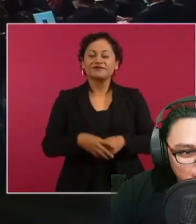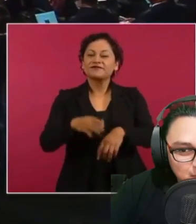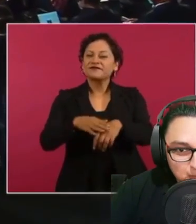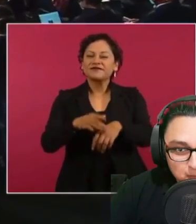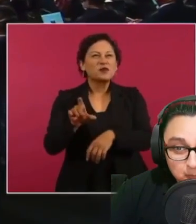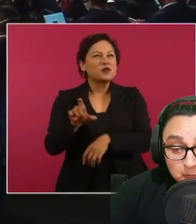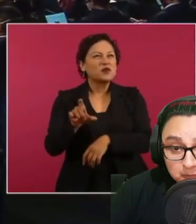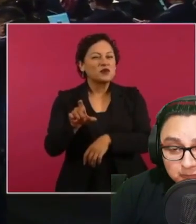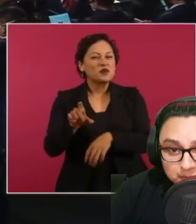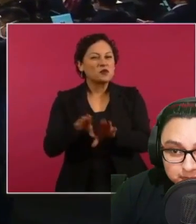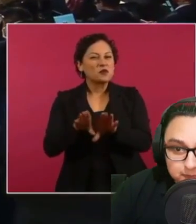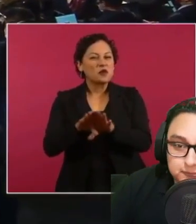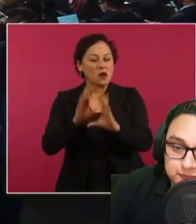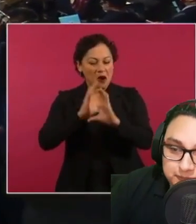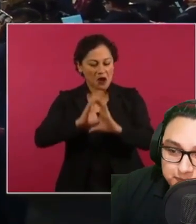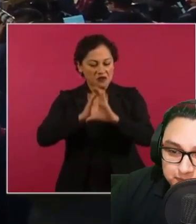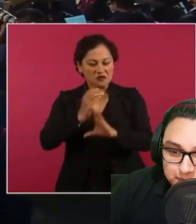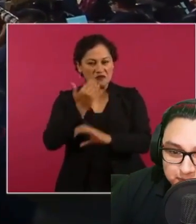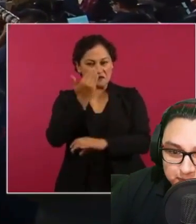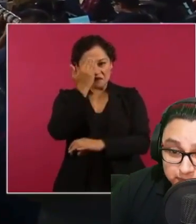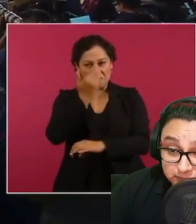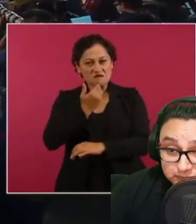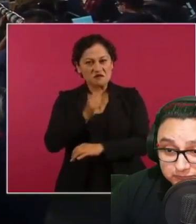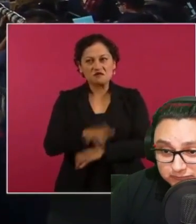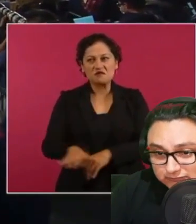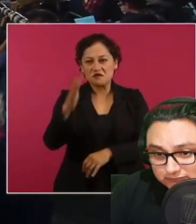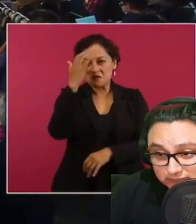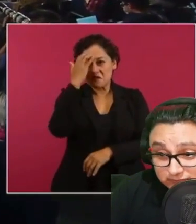canción famosa que aplica